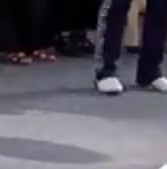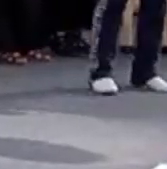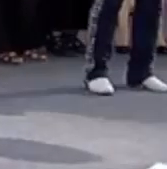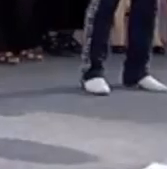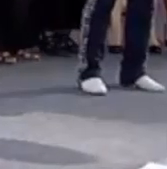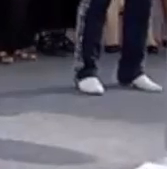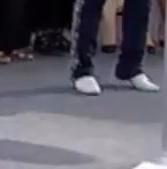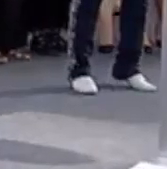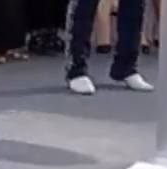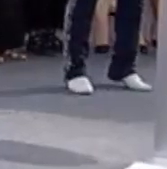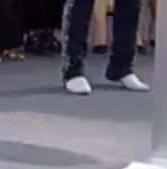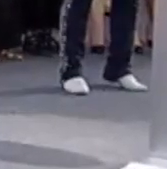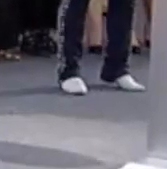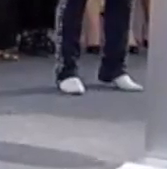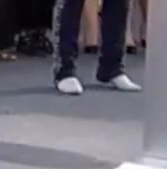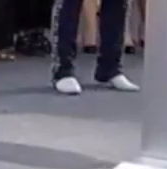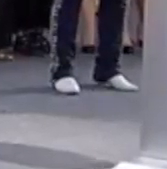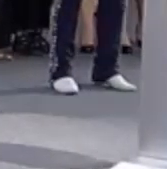con ella soy